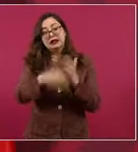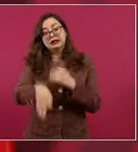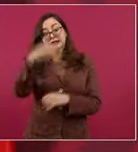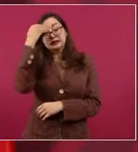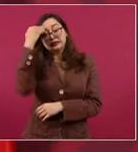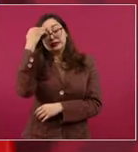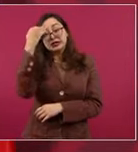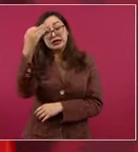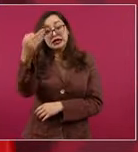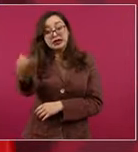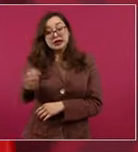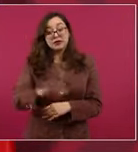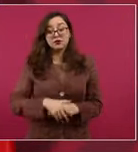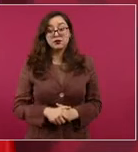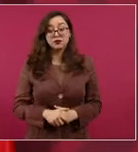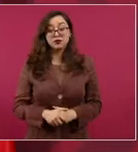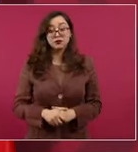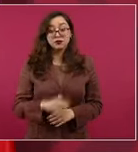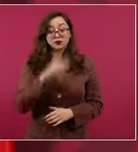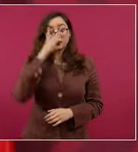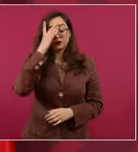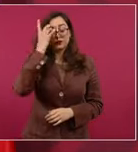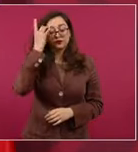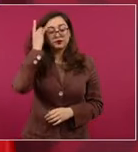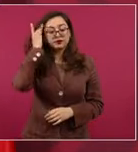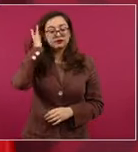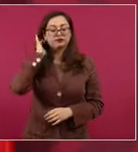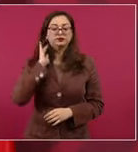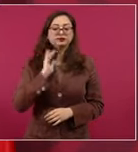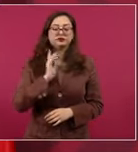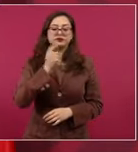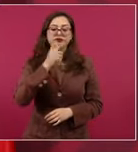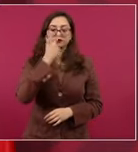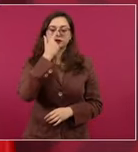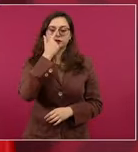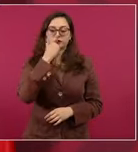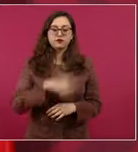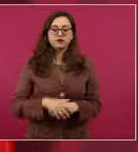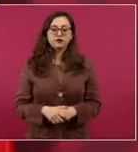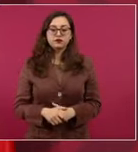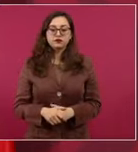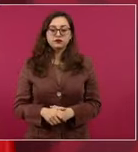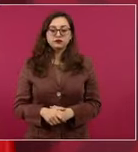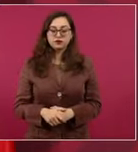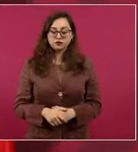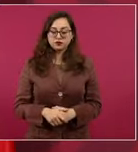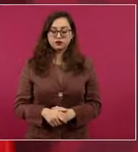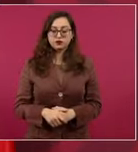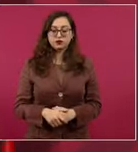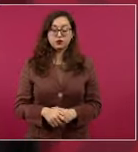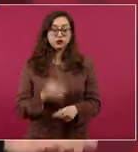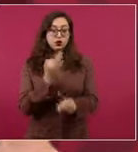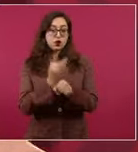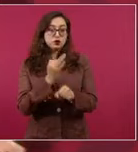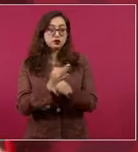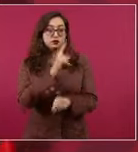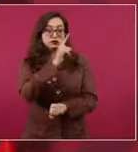Ahora no se pueden poner, no se pueden instalar plantas en Estados Unidos porque no